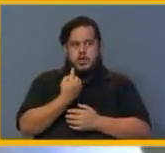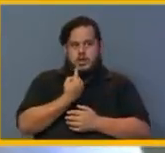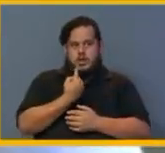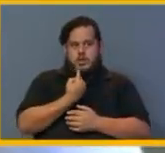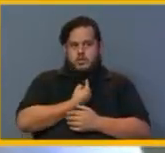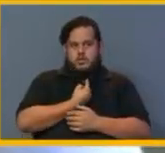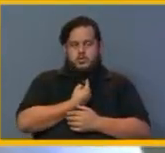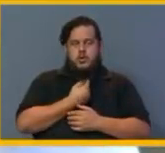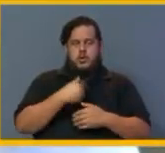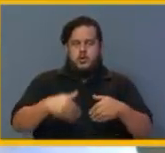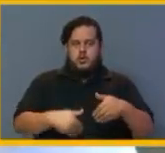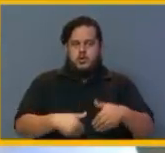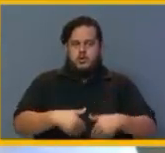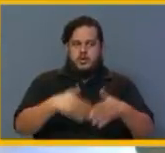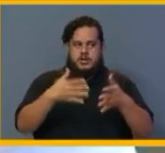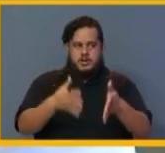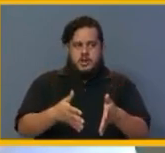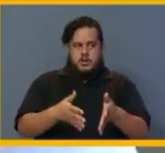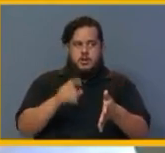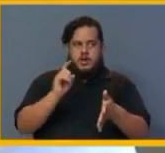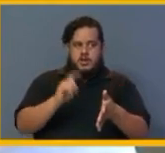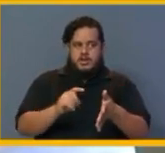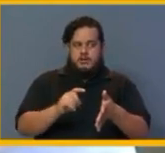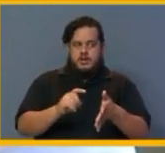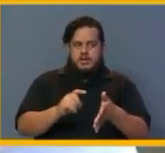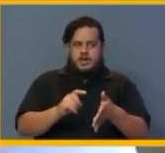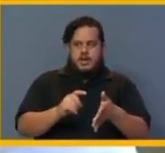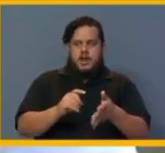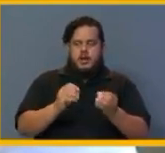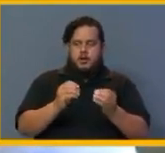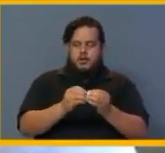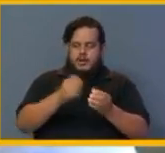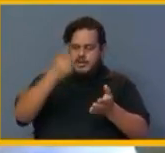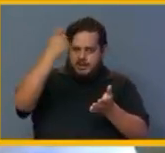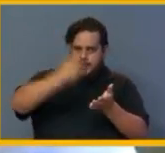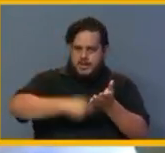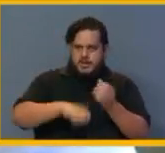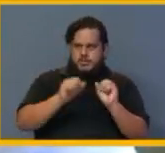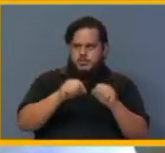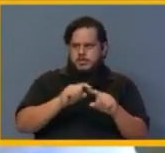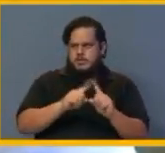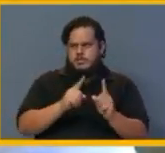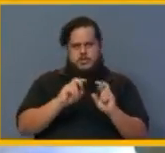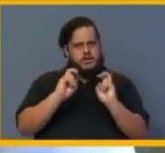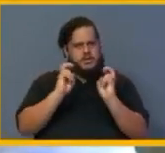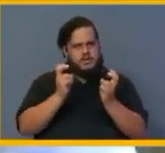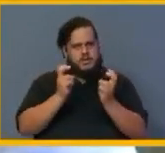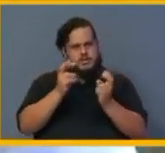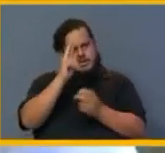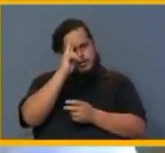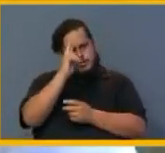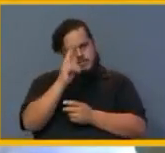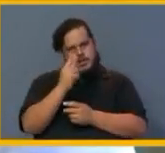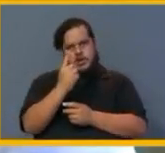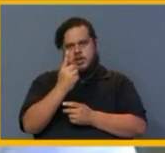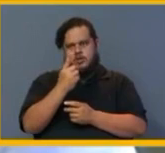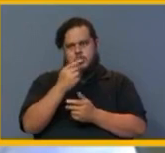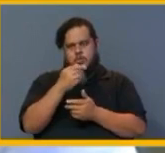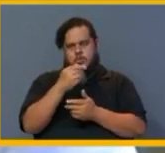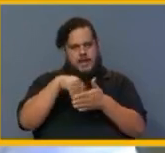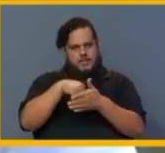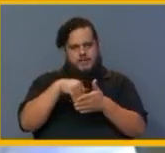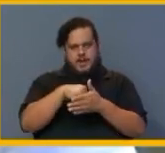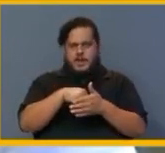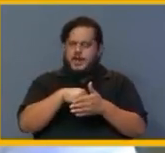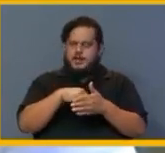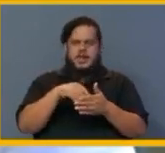entrenador tiene que ser lo más exigente posible, pero el tema del respeto es una barrera que no se puede pasar. Y yo creo que